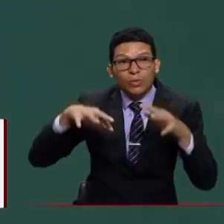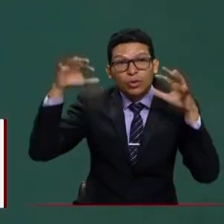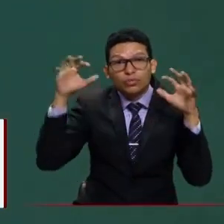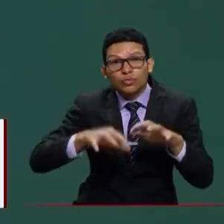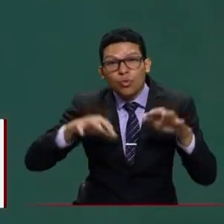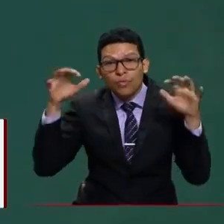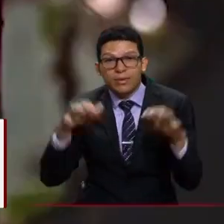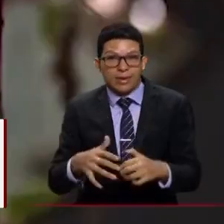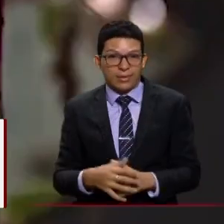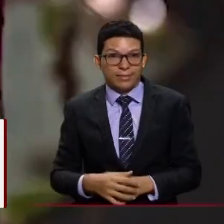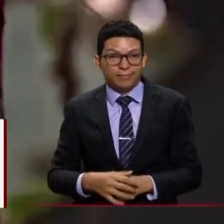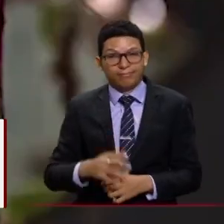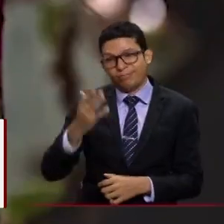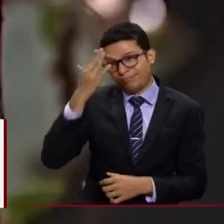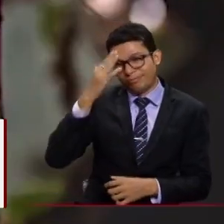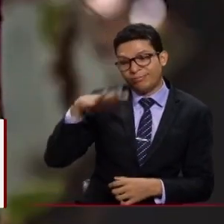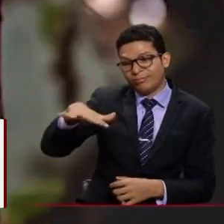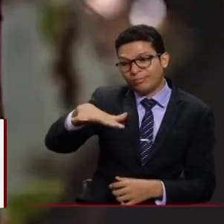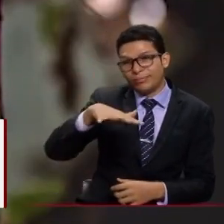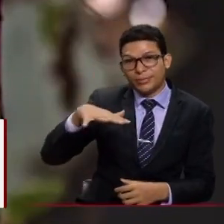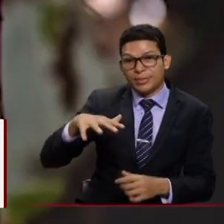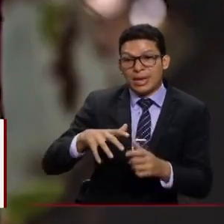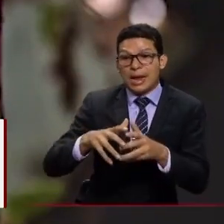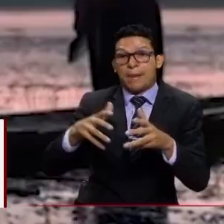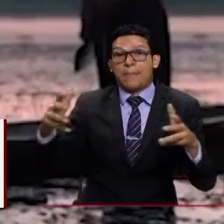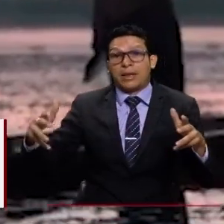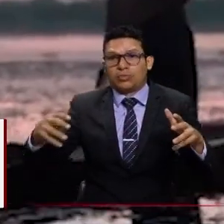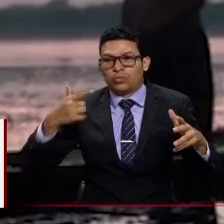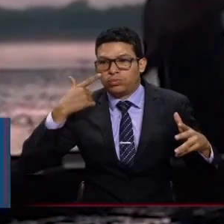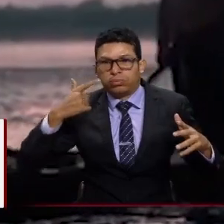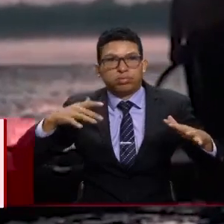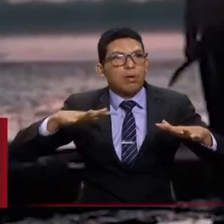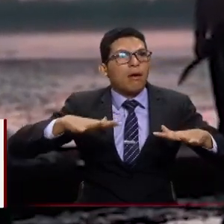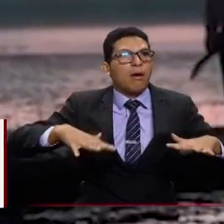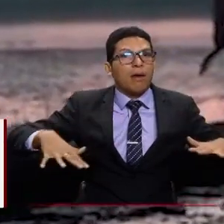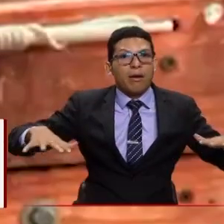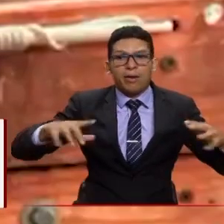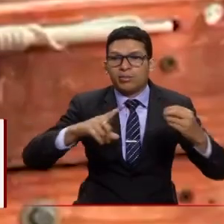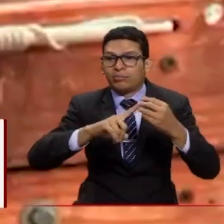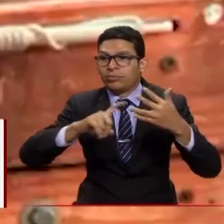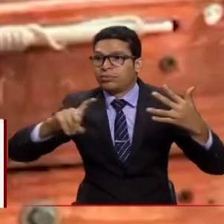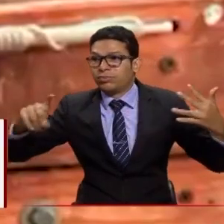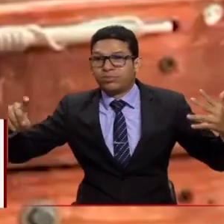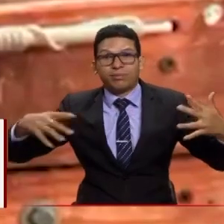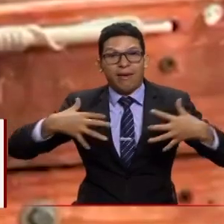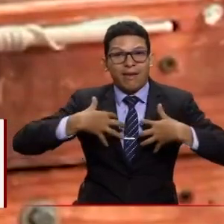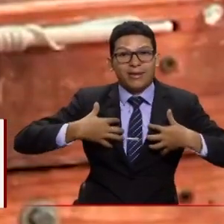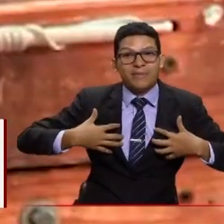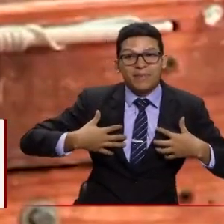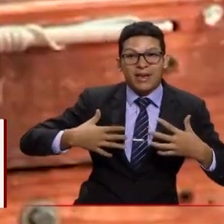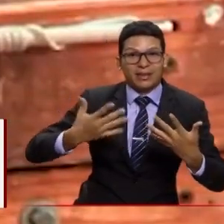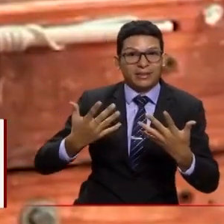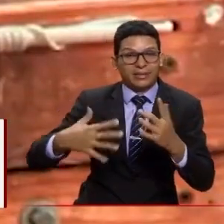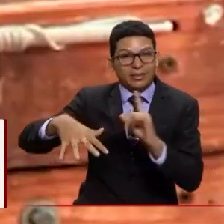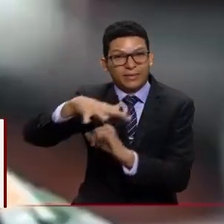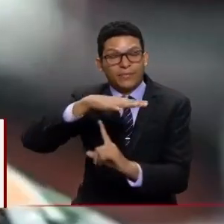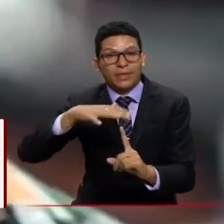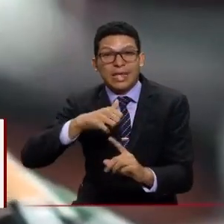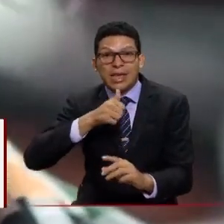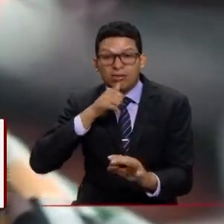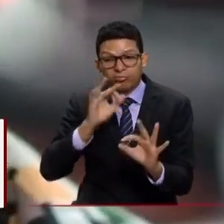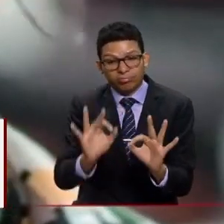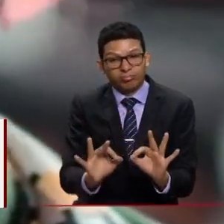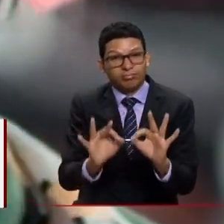lluvia, porque teniendo en cuenta que es un territorio tan lleno y tan rico en biodiversidad, no tienen ese acceso a un agua